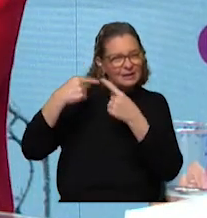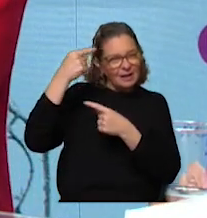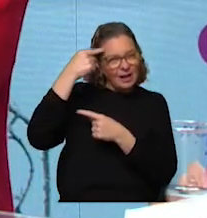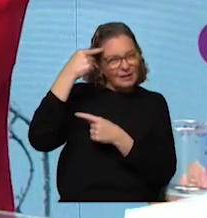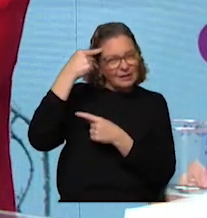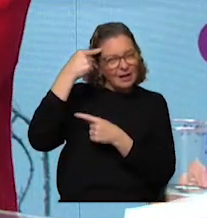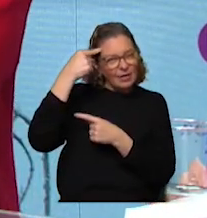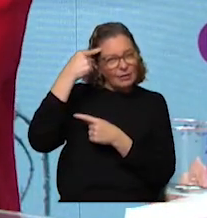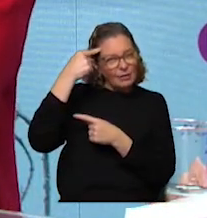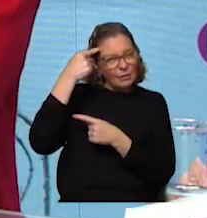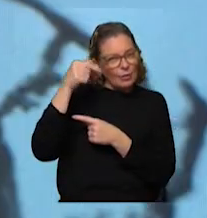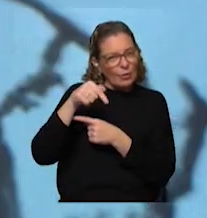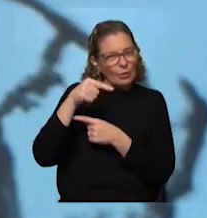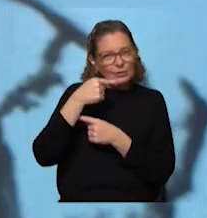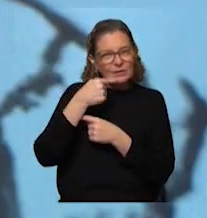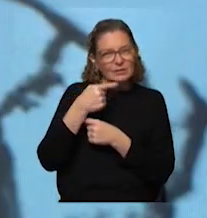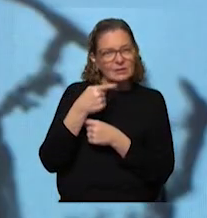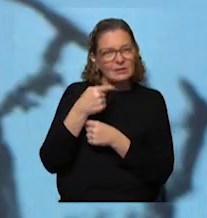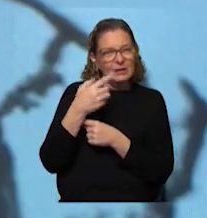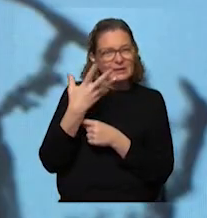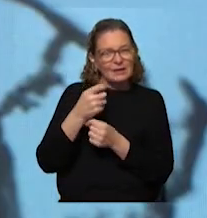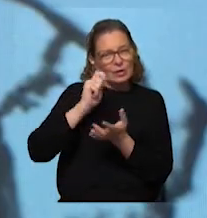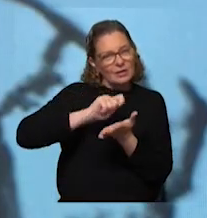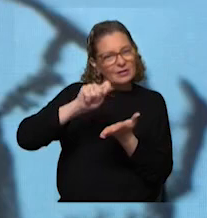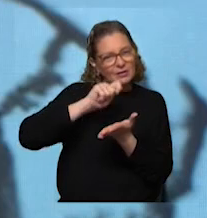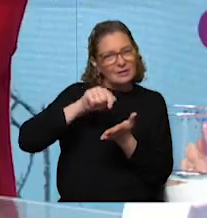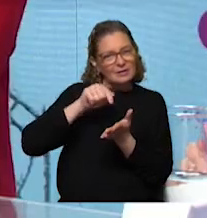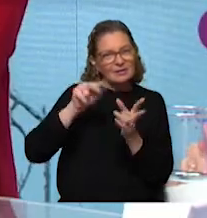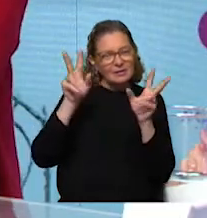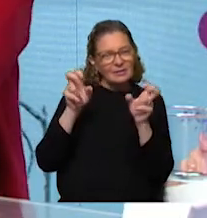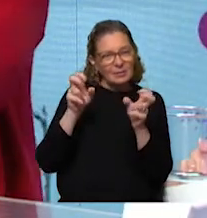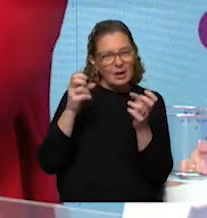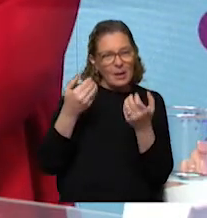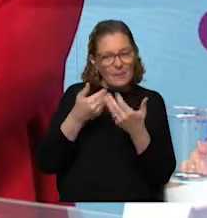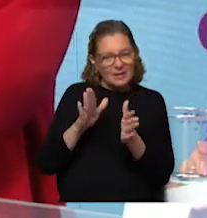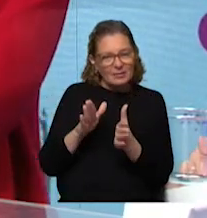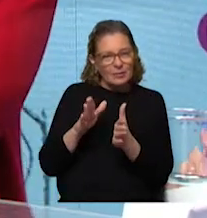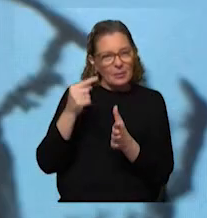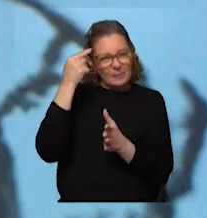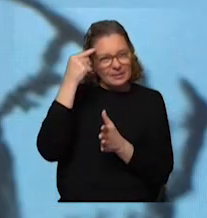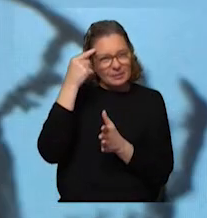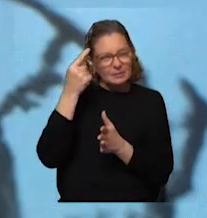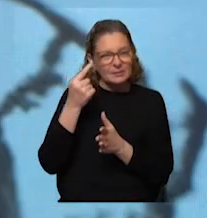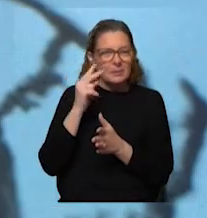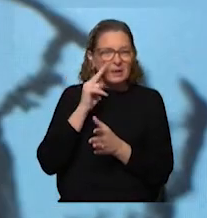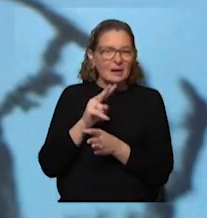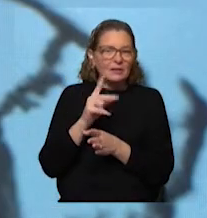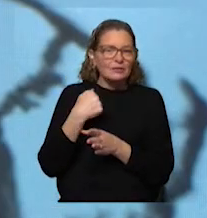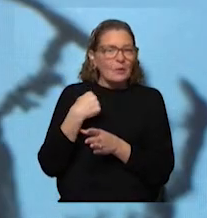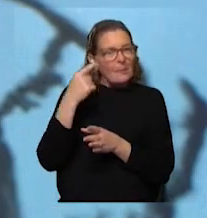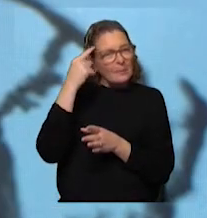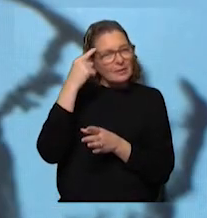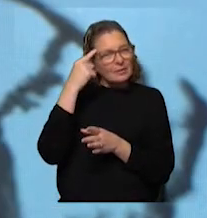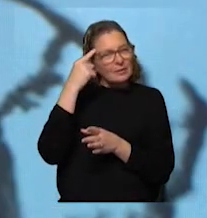o en el momento que dijiste quiero escribir sobre Esto empezó a partir de ese pensamiento Mira yo creo que